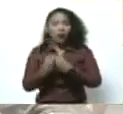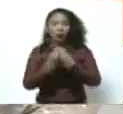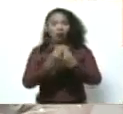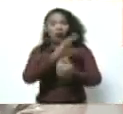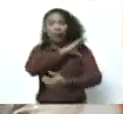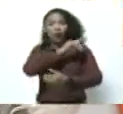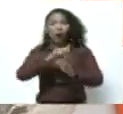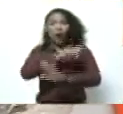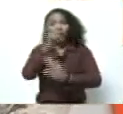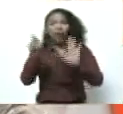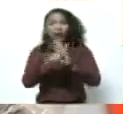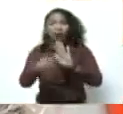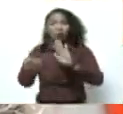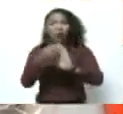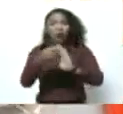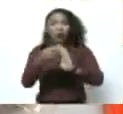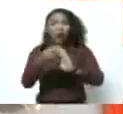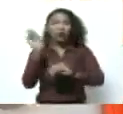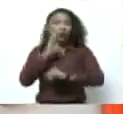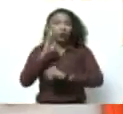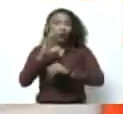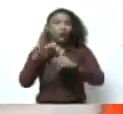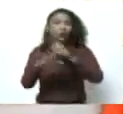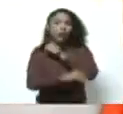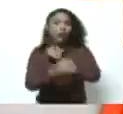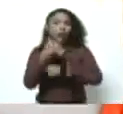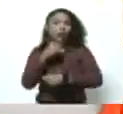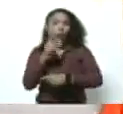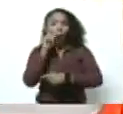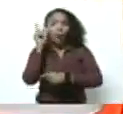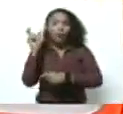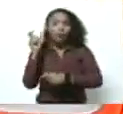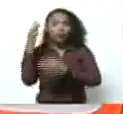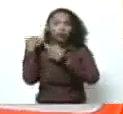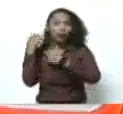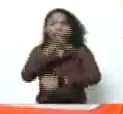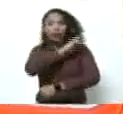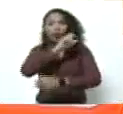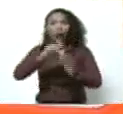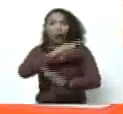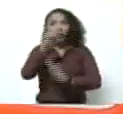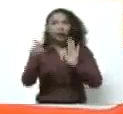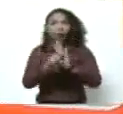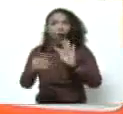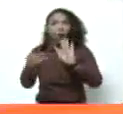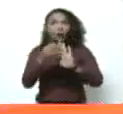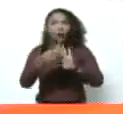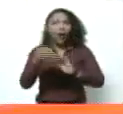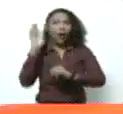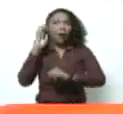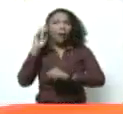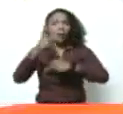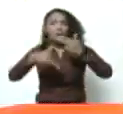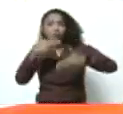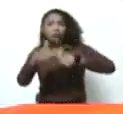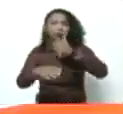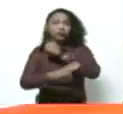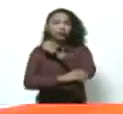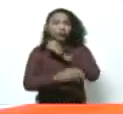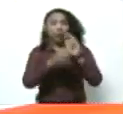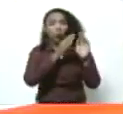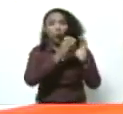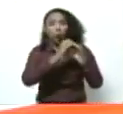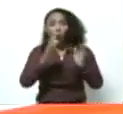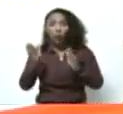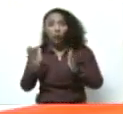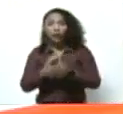director general contra la corrupción, Ángel Fuenmayor, el director general contra la delincuencia organizada, Fernando Silva,